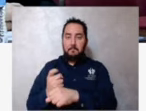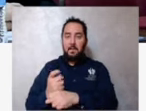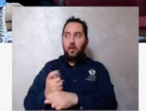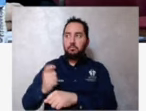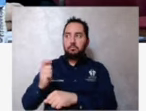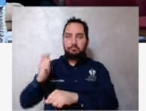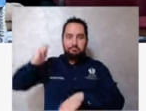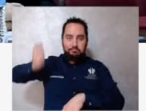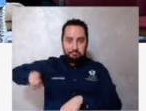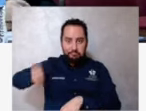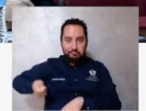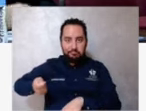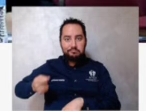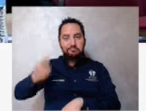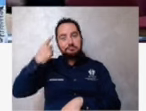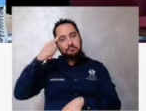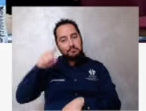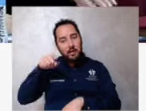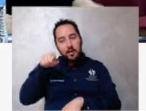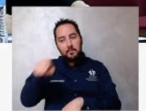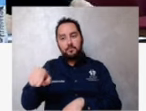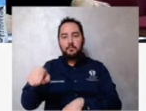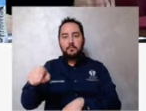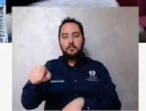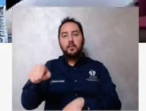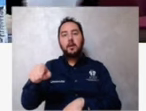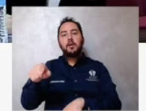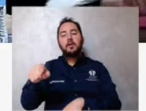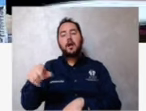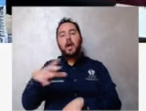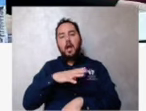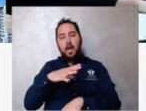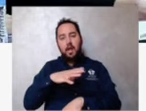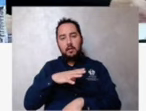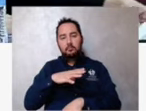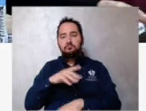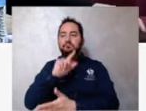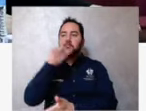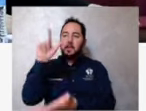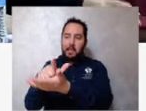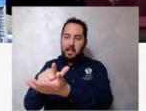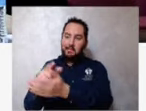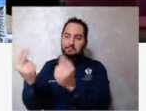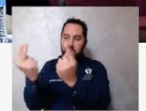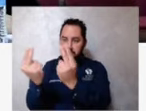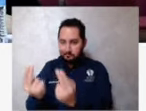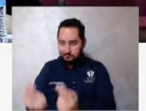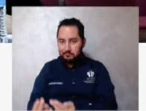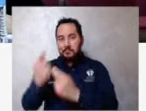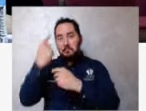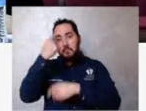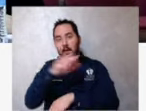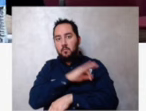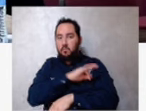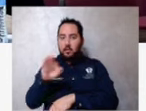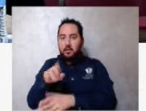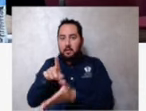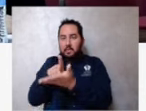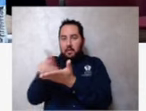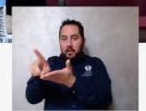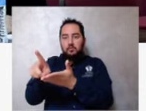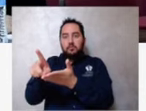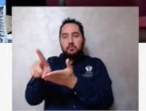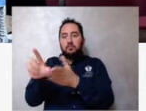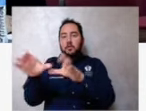expediente a efecto de que en ejercicio de su soberanía implementara las medidas legislativas que se estimaran necesarias para hacer efectivo el derecho de